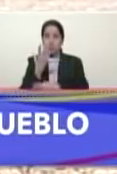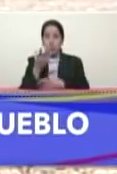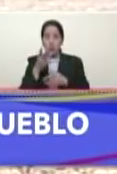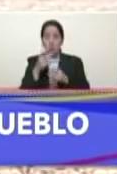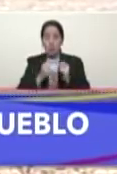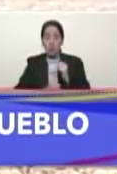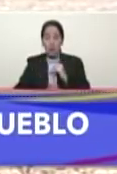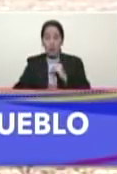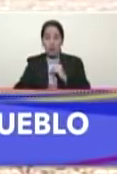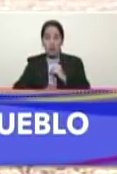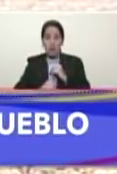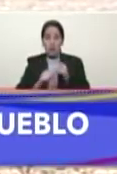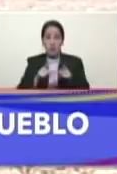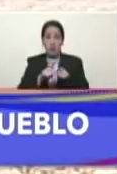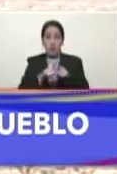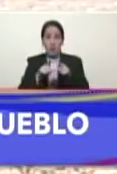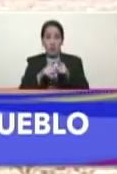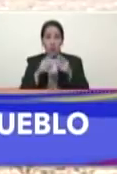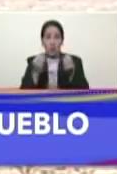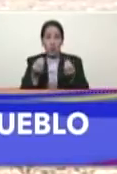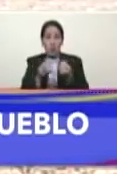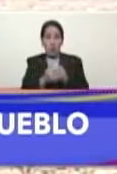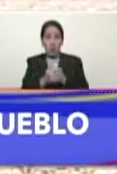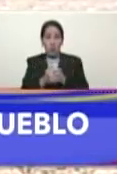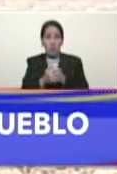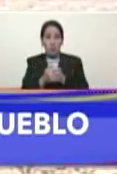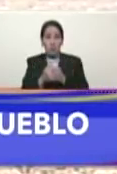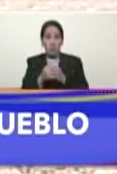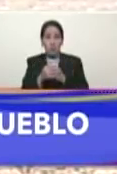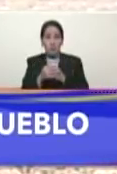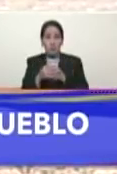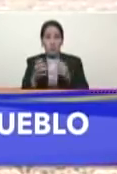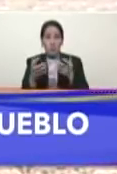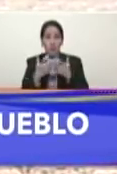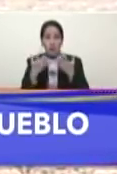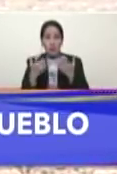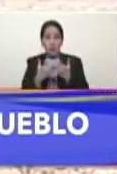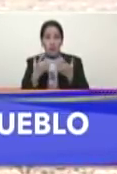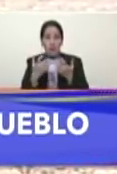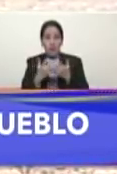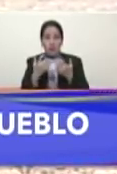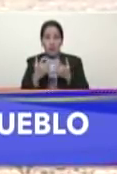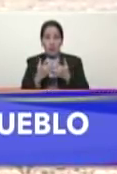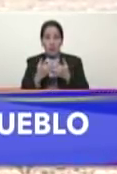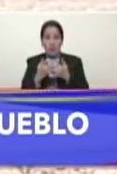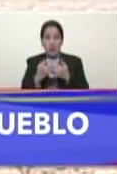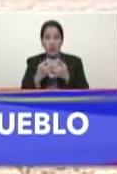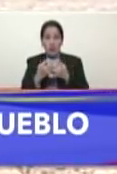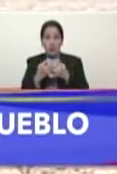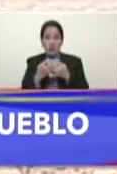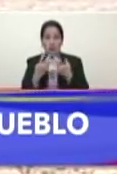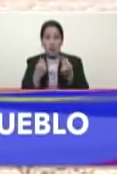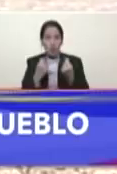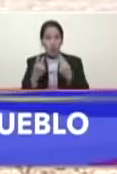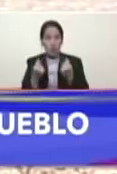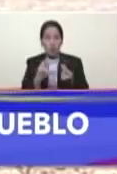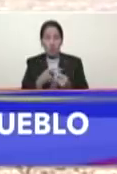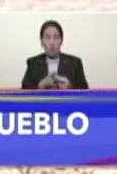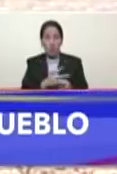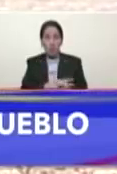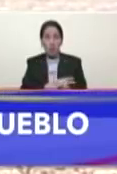compañero. Estamos enfrentando una guerra económica, un bloqueo económico que es el más brutal que se haya